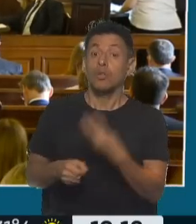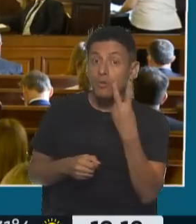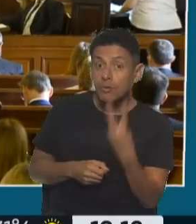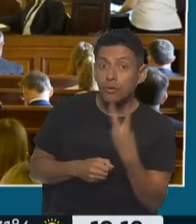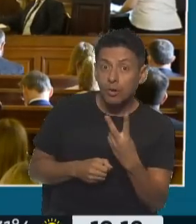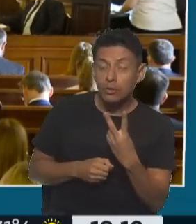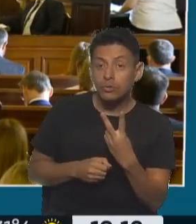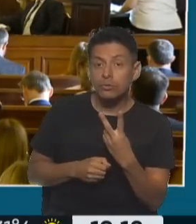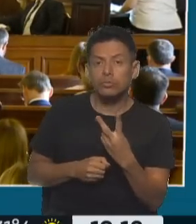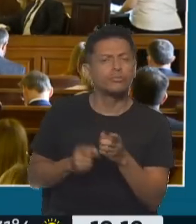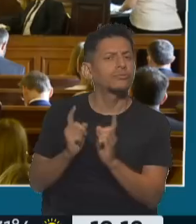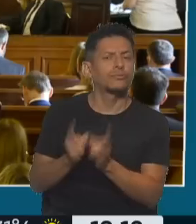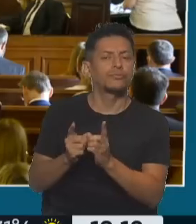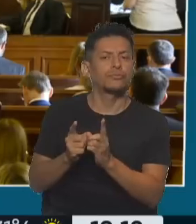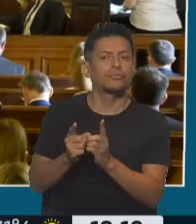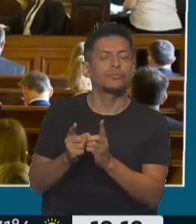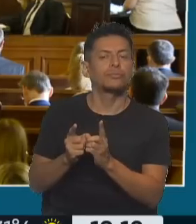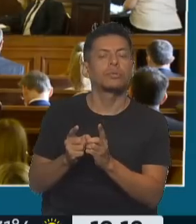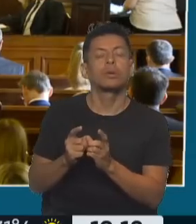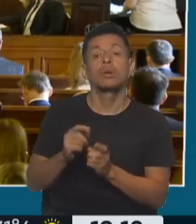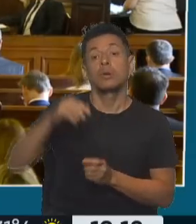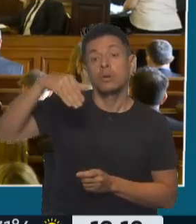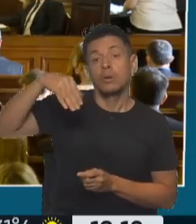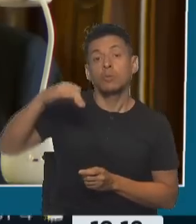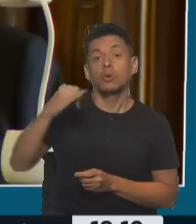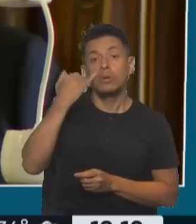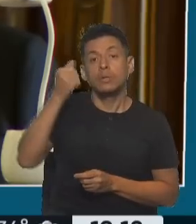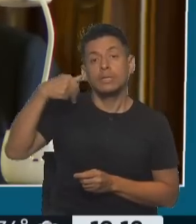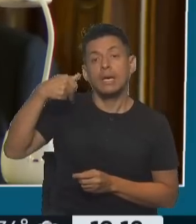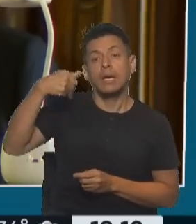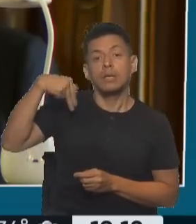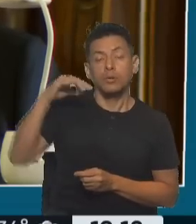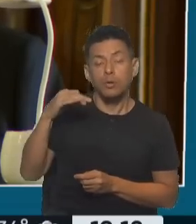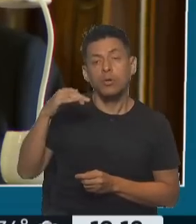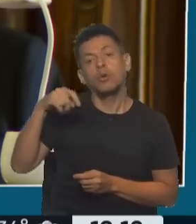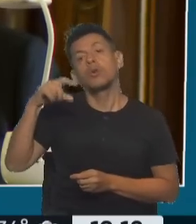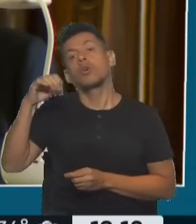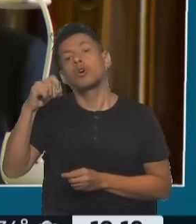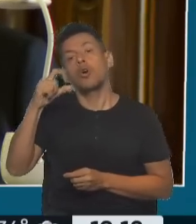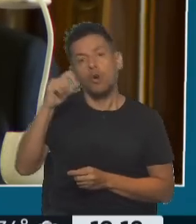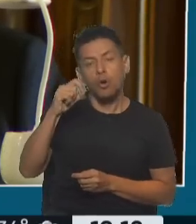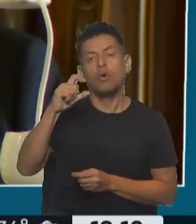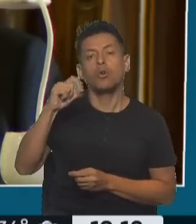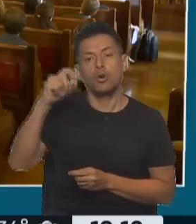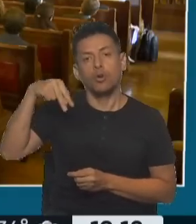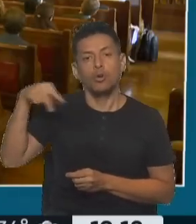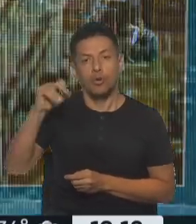que llegaron hasta el final, que fue el doctor Boyano y el doctor Molineux O'Connor, que los valoro, aunque fueron